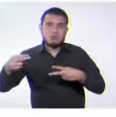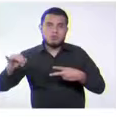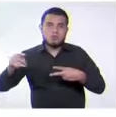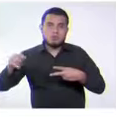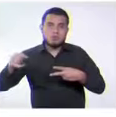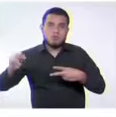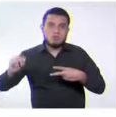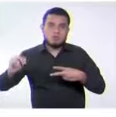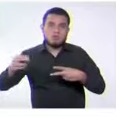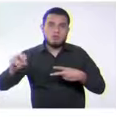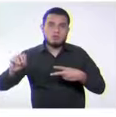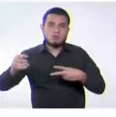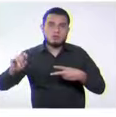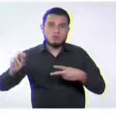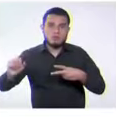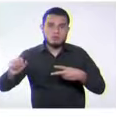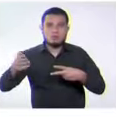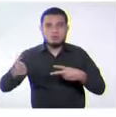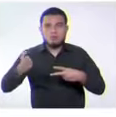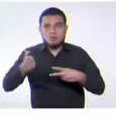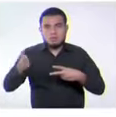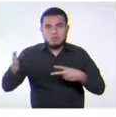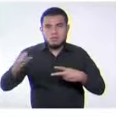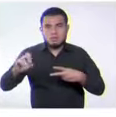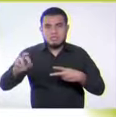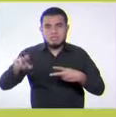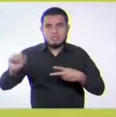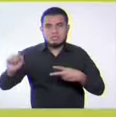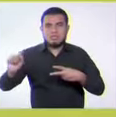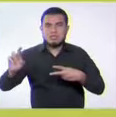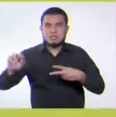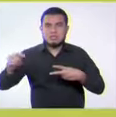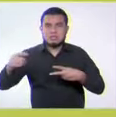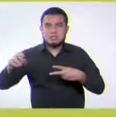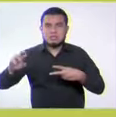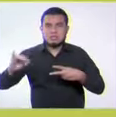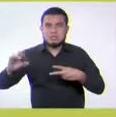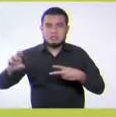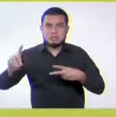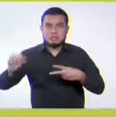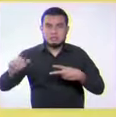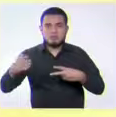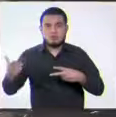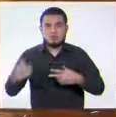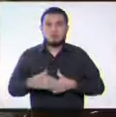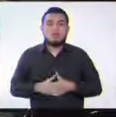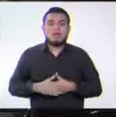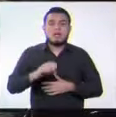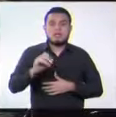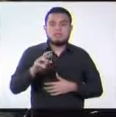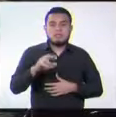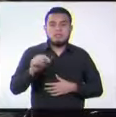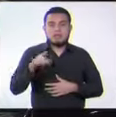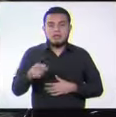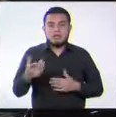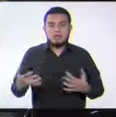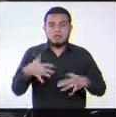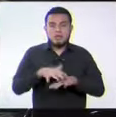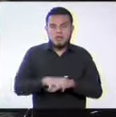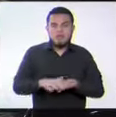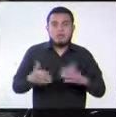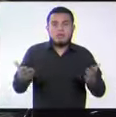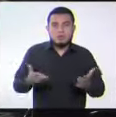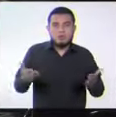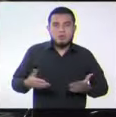oxígeno, clasificándose en ceras y triglicéridos. Las ceras son mezclas de ésteres formados por